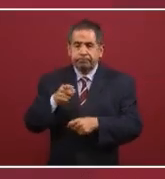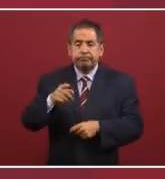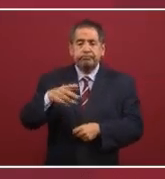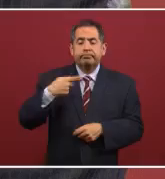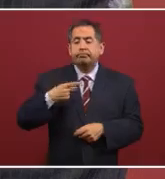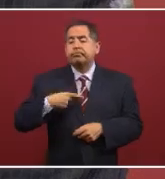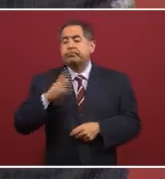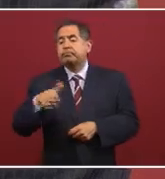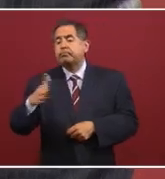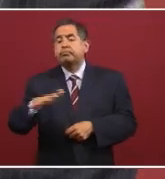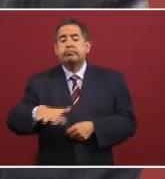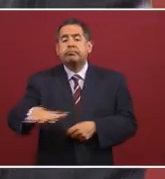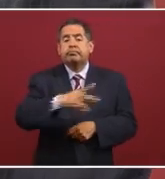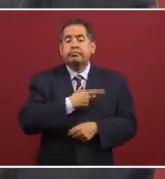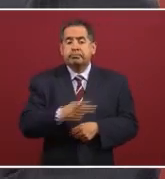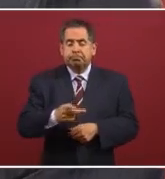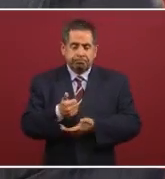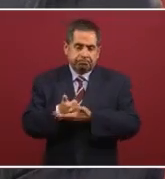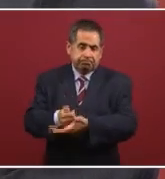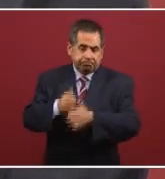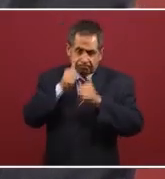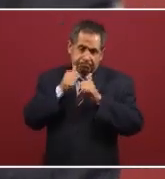pobres y